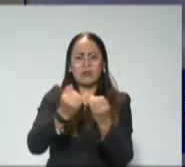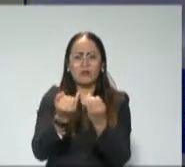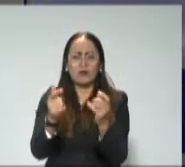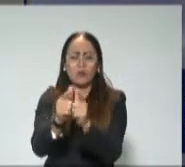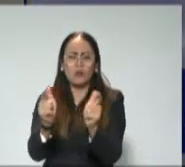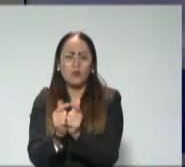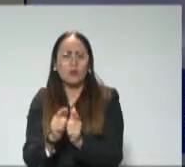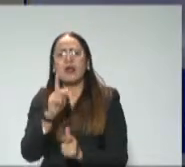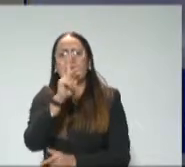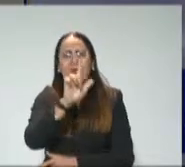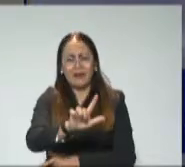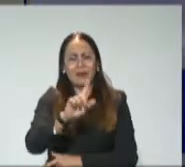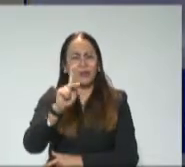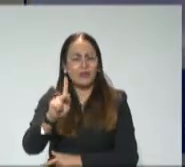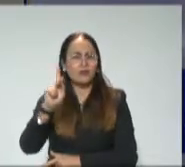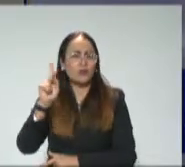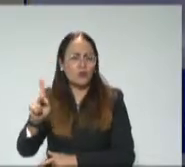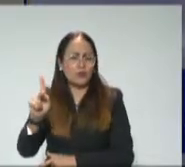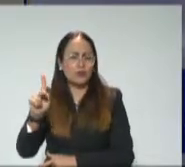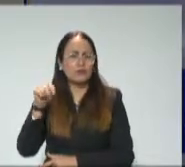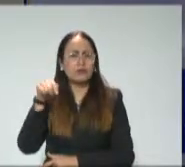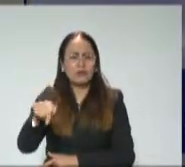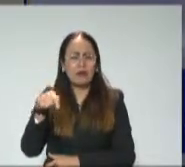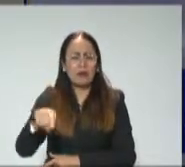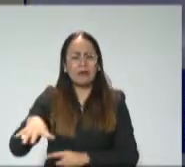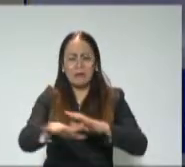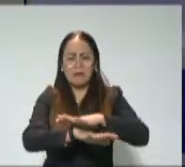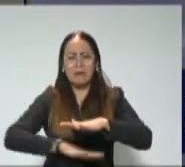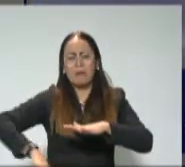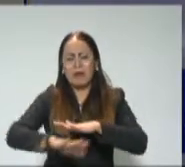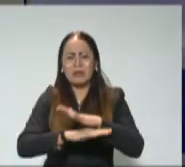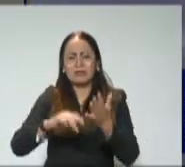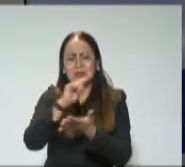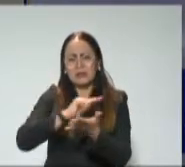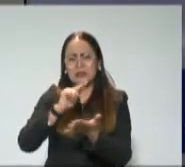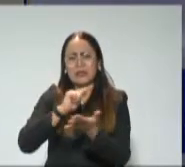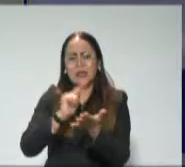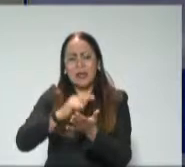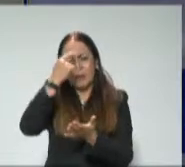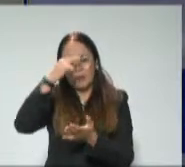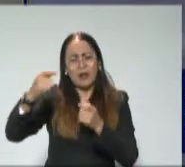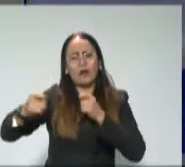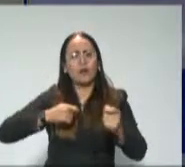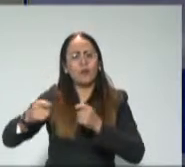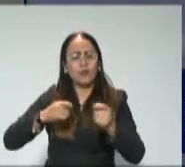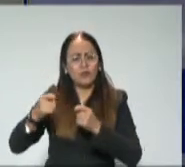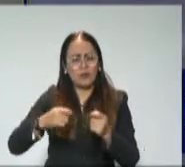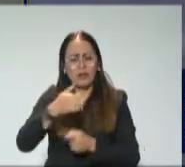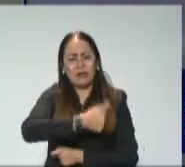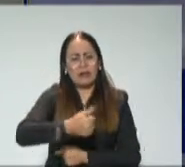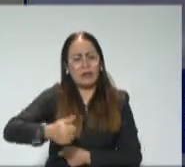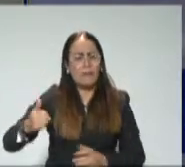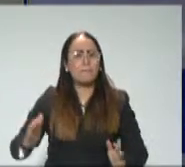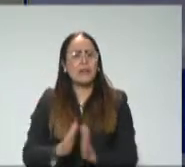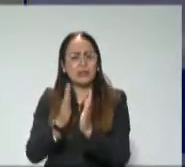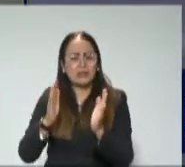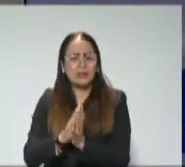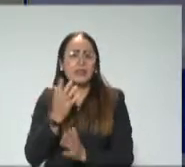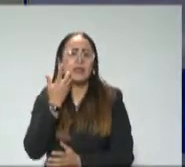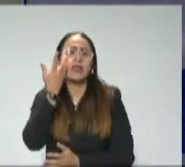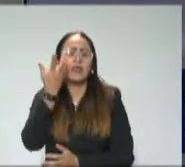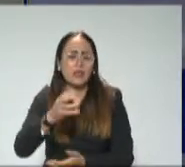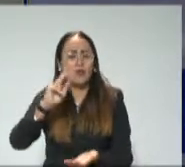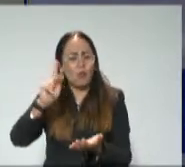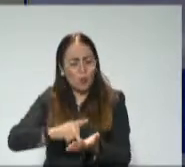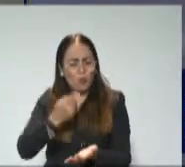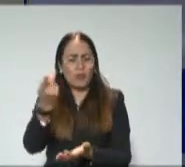políticos donde se considerarían las bases legales para regular la participación de quienes aspiren a